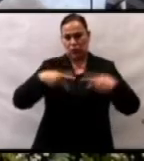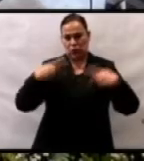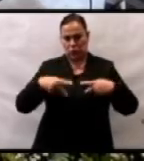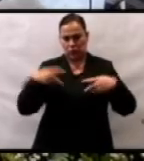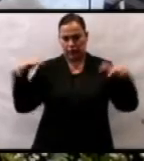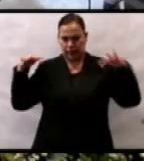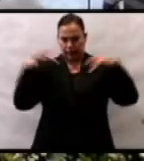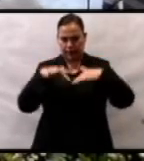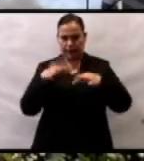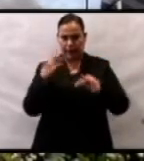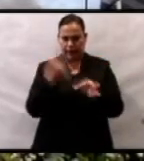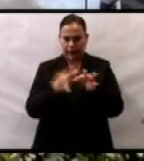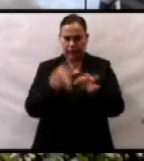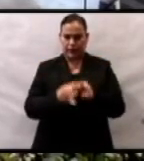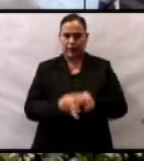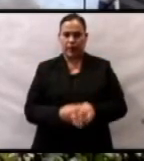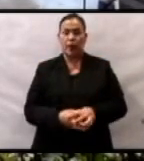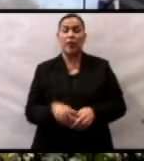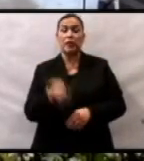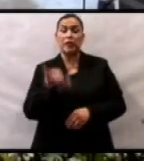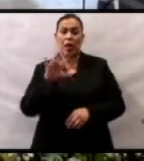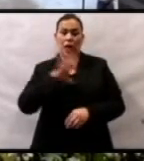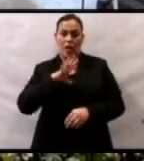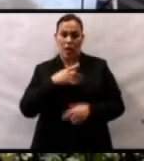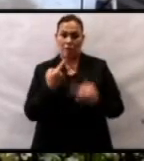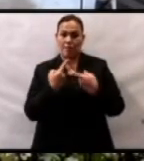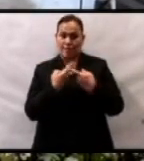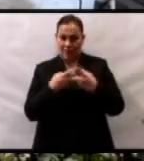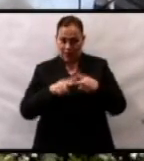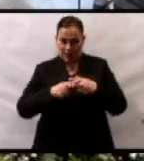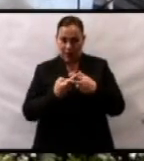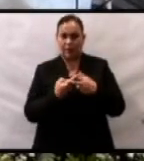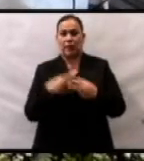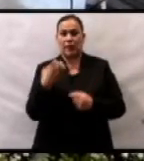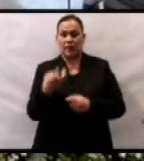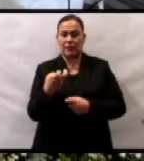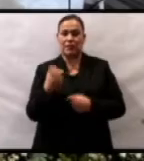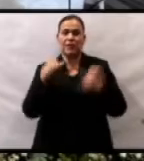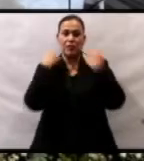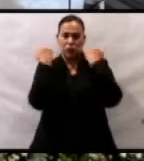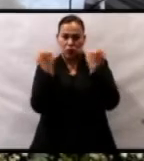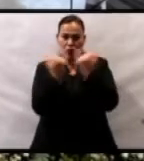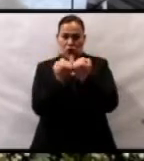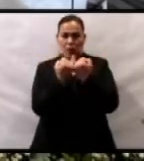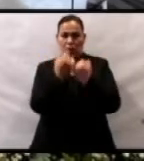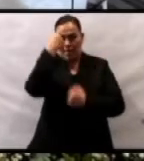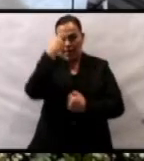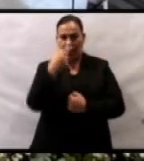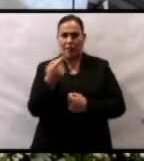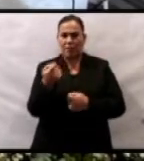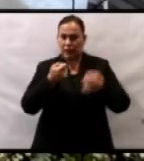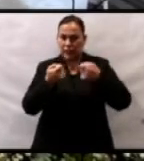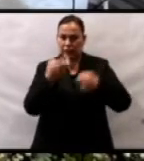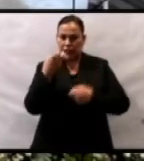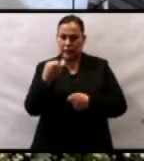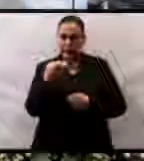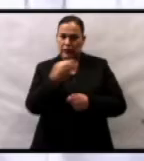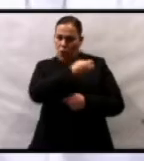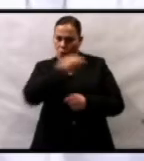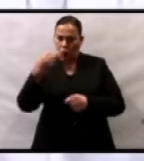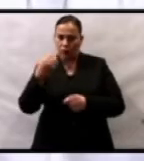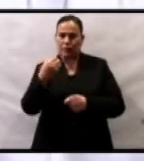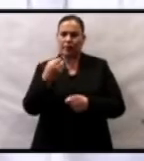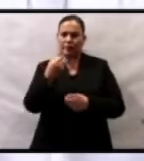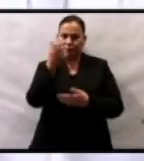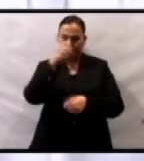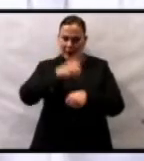Existiendo quórum, se declara abierta esta sesión solemne de ayuntamiento y se propone para regirla el siguiente orden del día, por lo que le solicito a